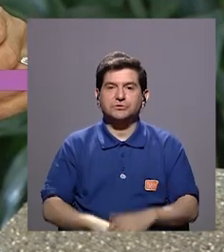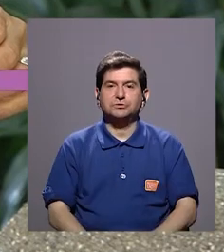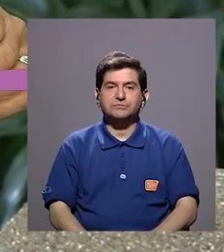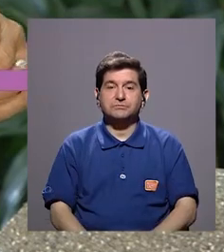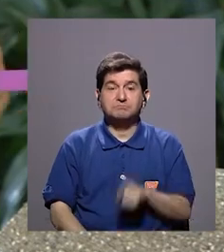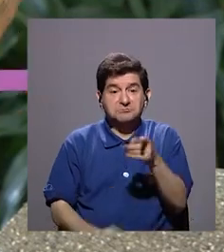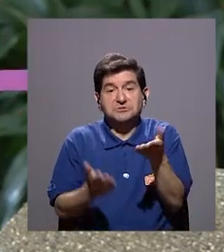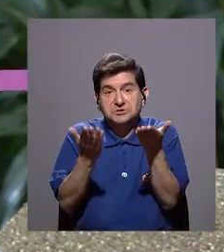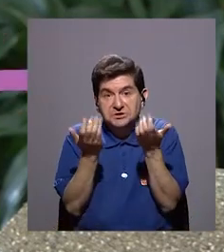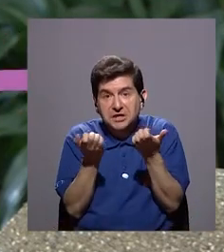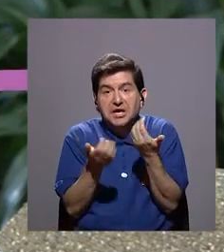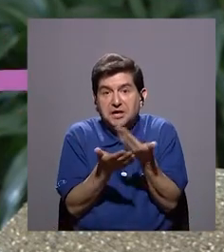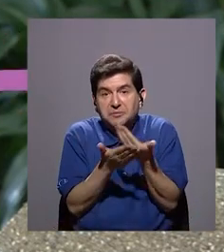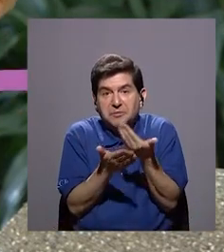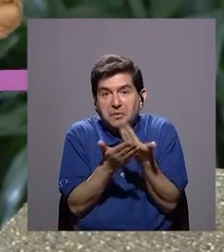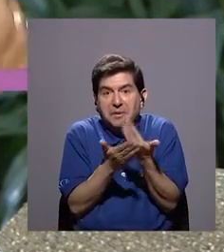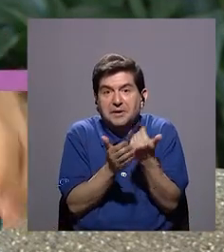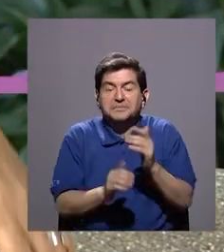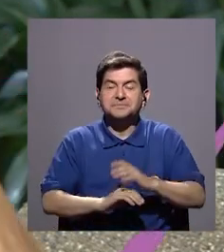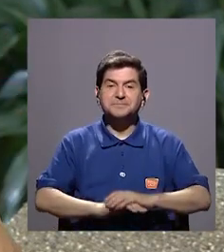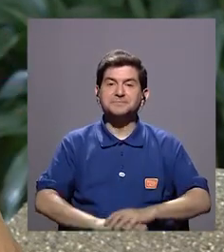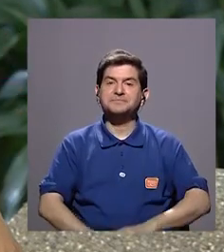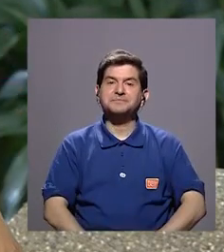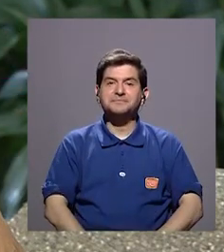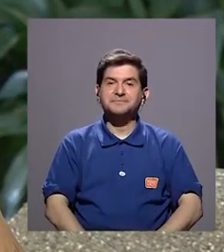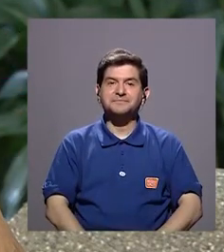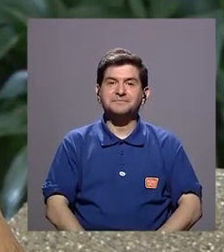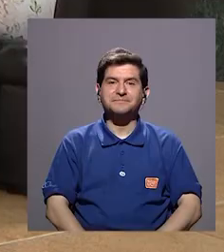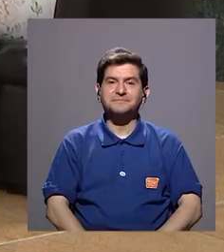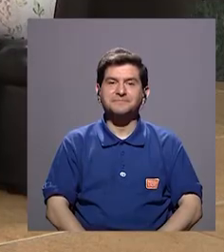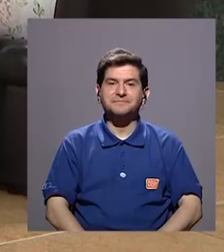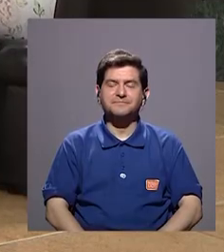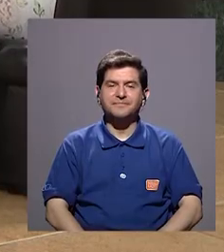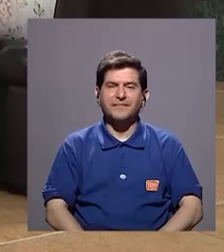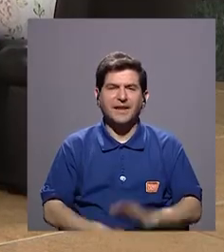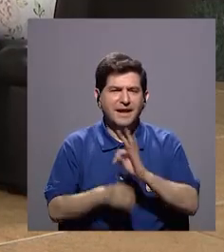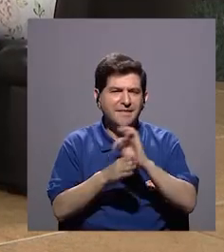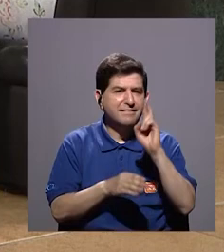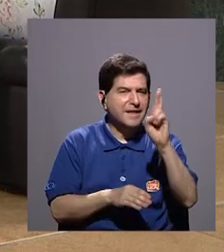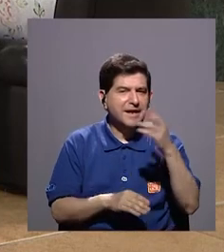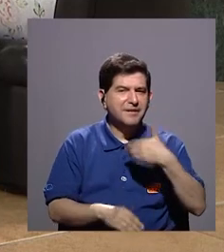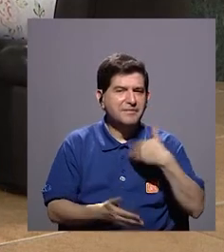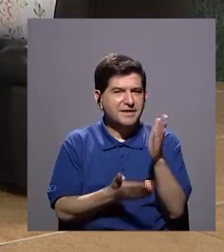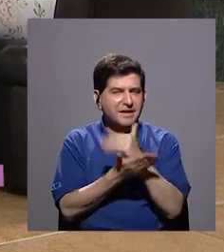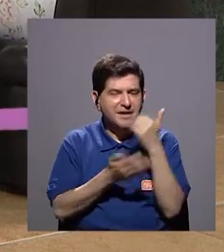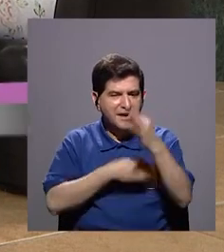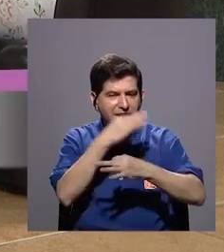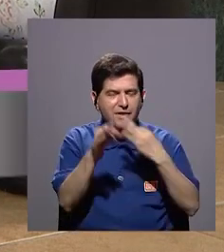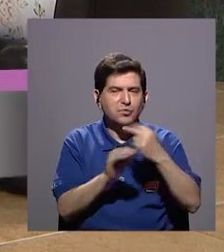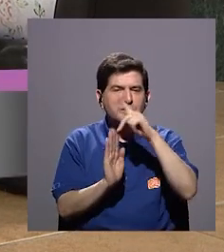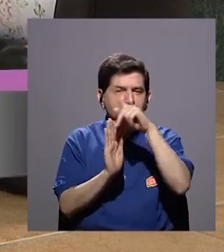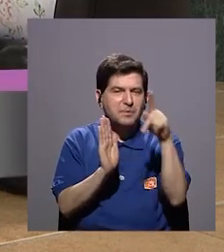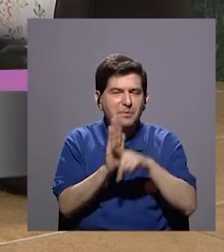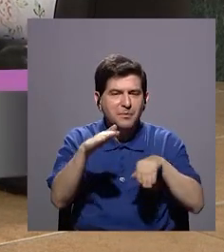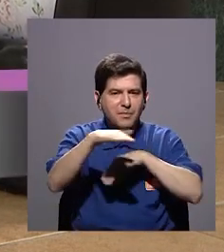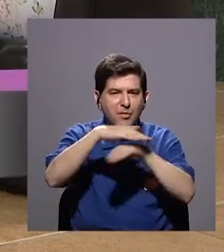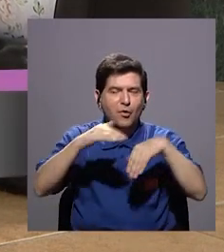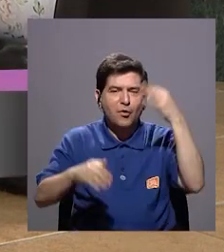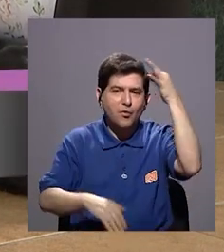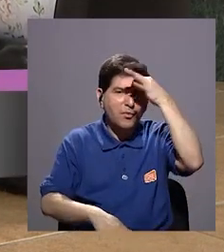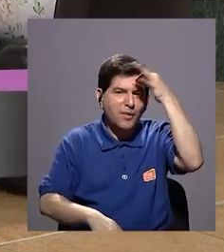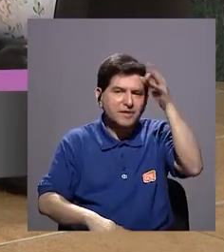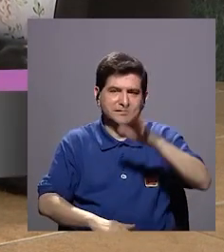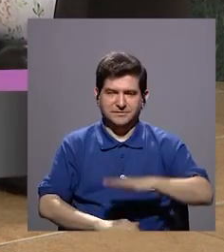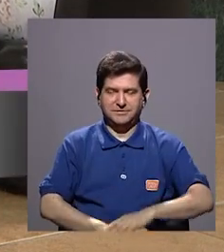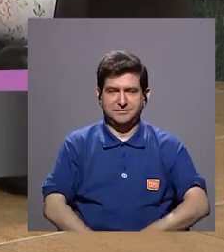electrónicos. Si quiere, ¿verdad? Si quiere probar. Uh-huh. Leonor, ¿el Reiki tiene algún tipo de principio o